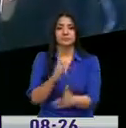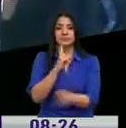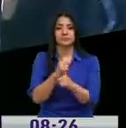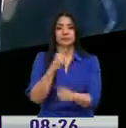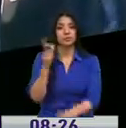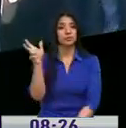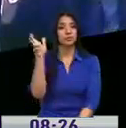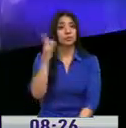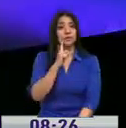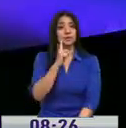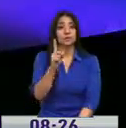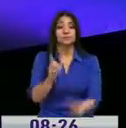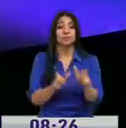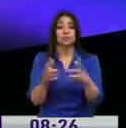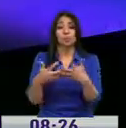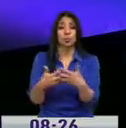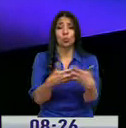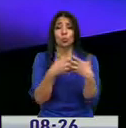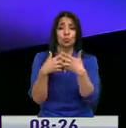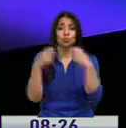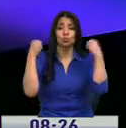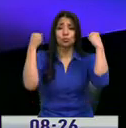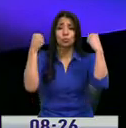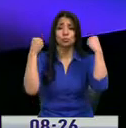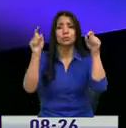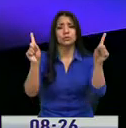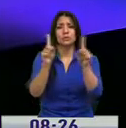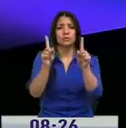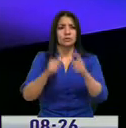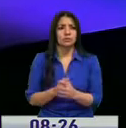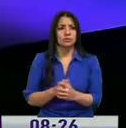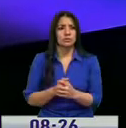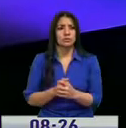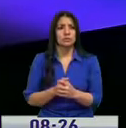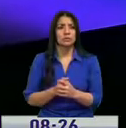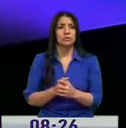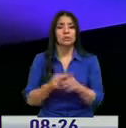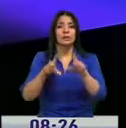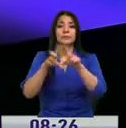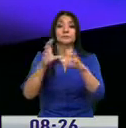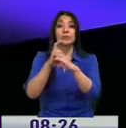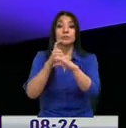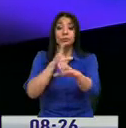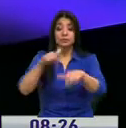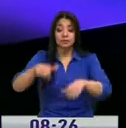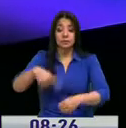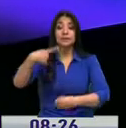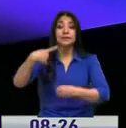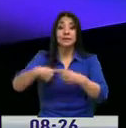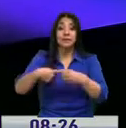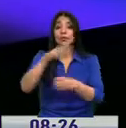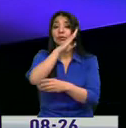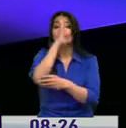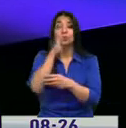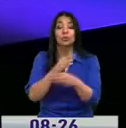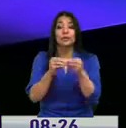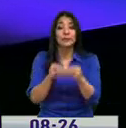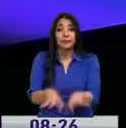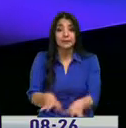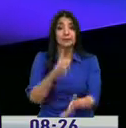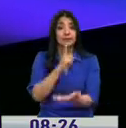fondo que decían el pueblo unido jamás será vencido. Está mal. Los transportistas urbanos de Quito jamás serán